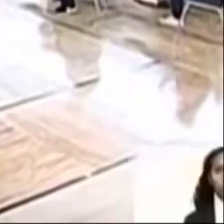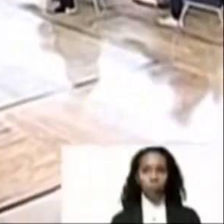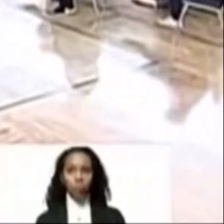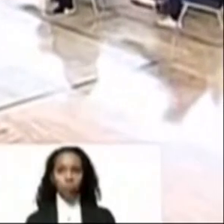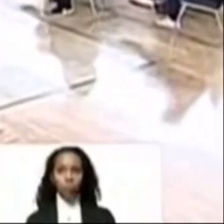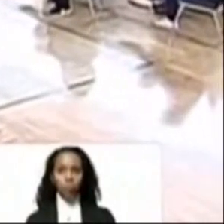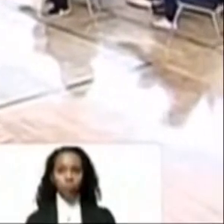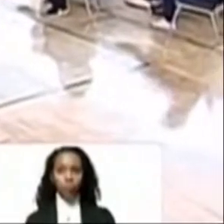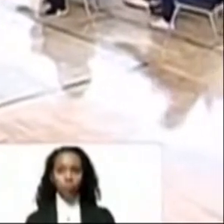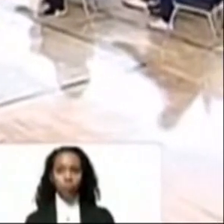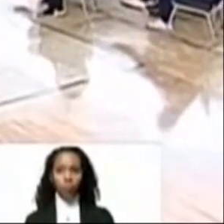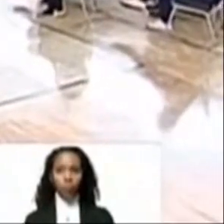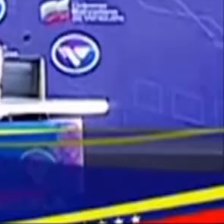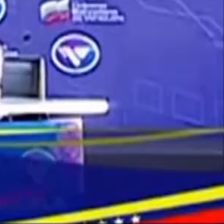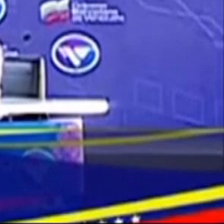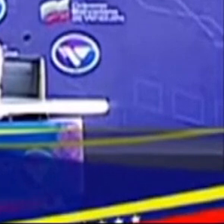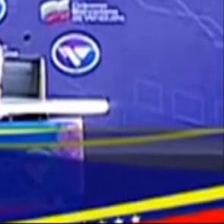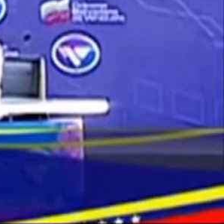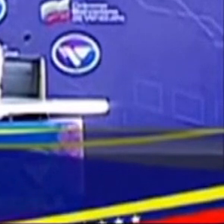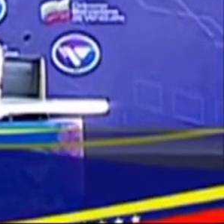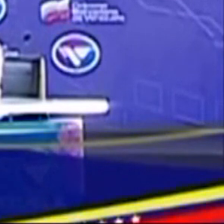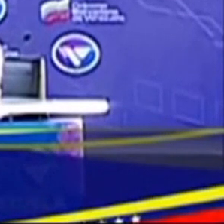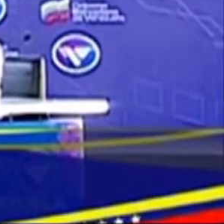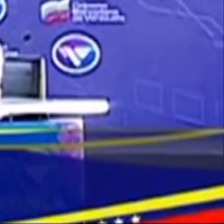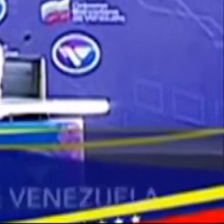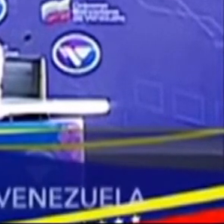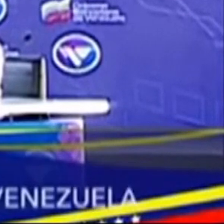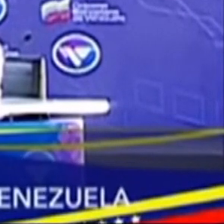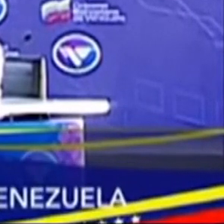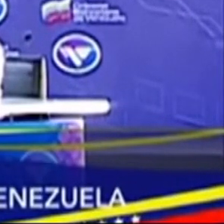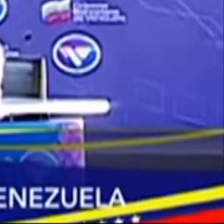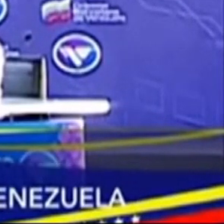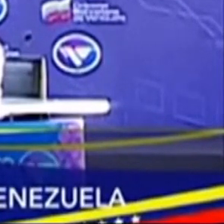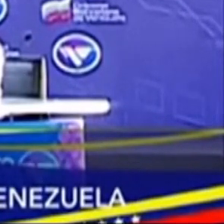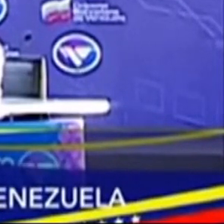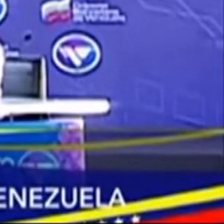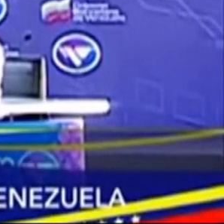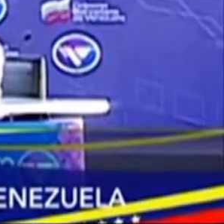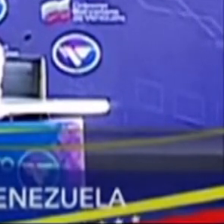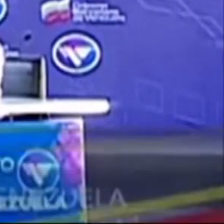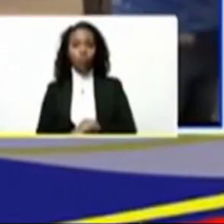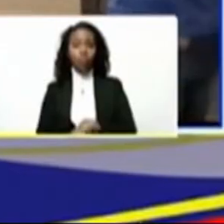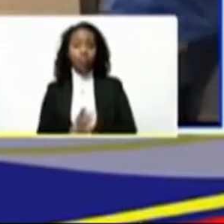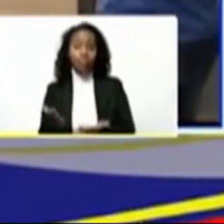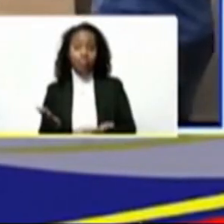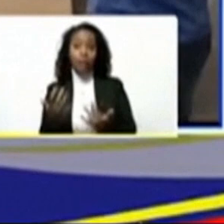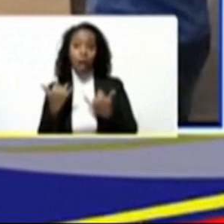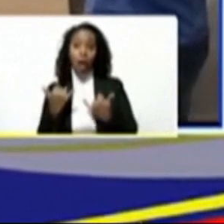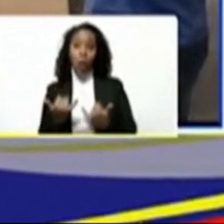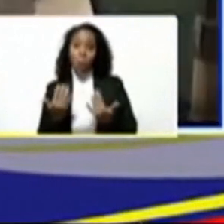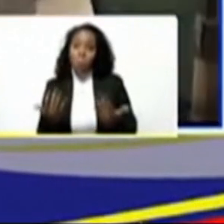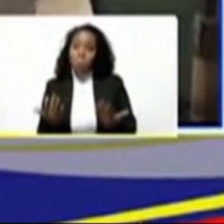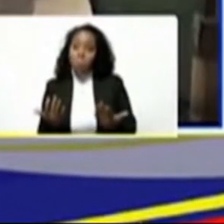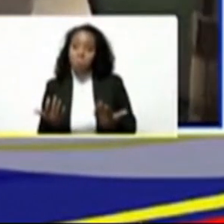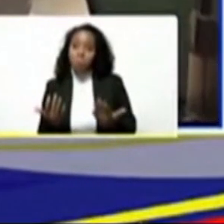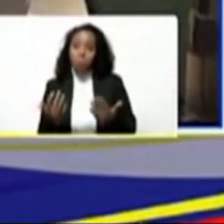respuesta a la invasión por parte de rusia de ucrania que achaca estas sanciones a una histeria en occidente ahora que